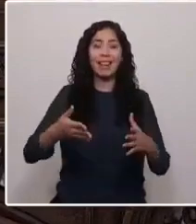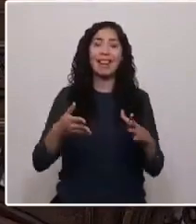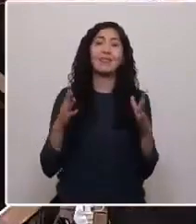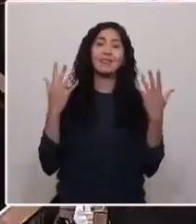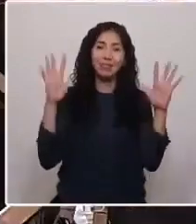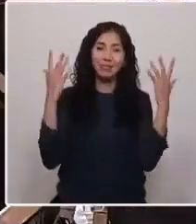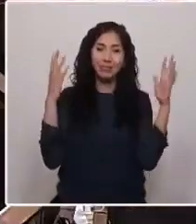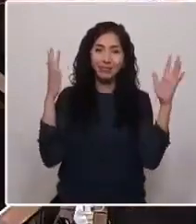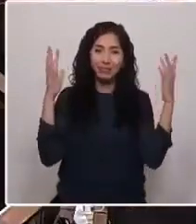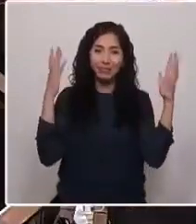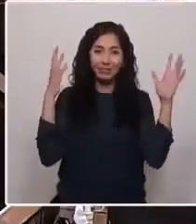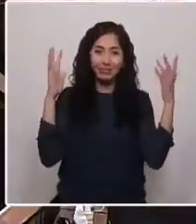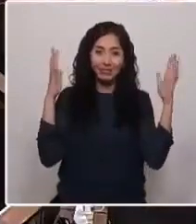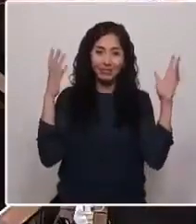¡Gracias!